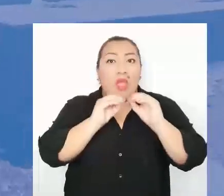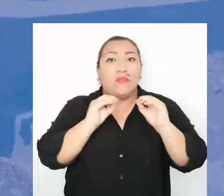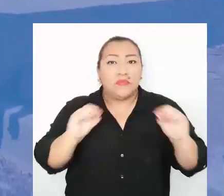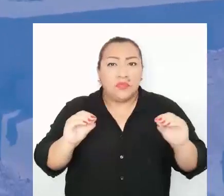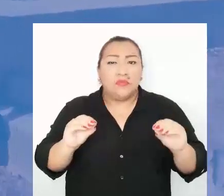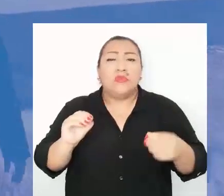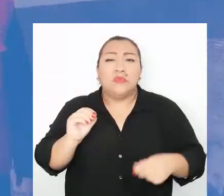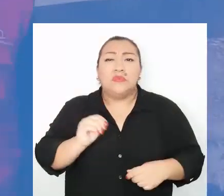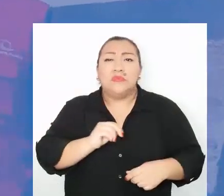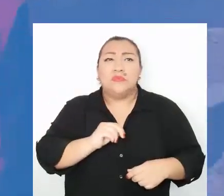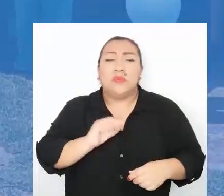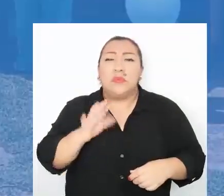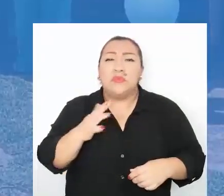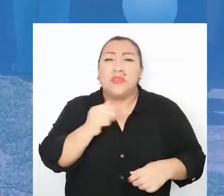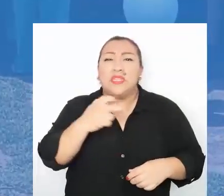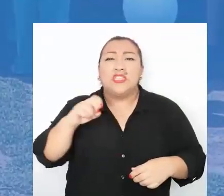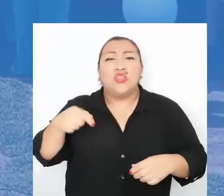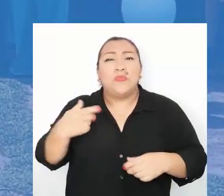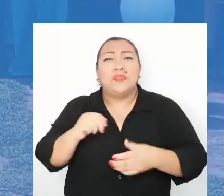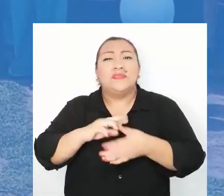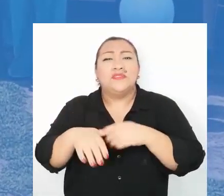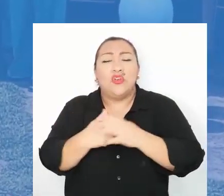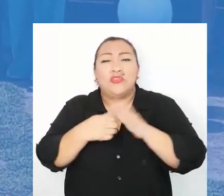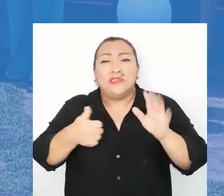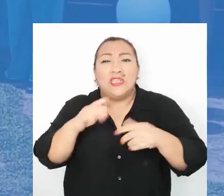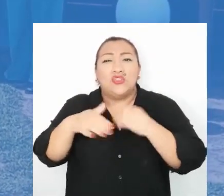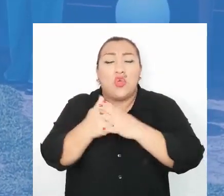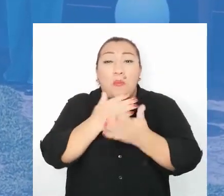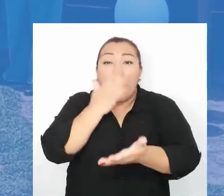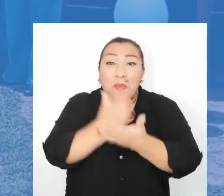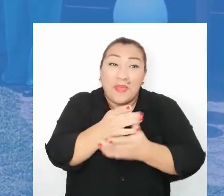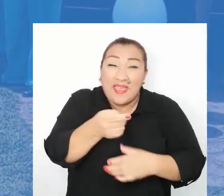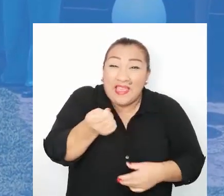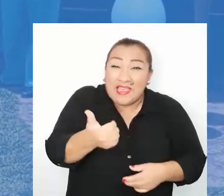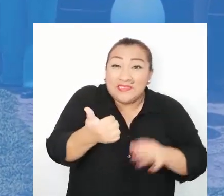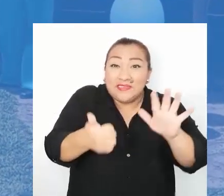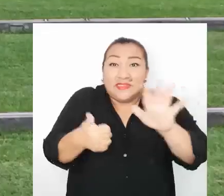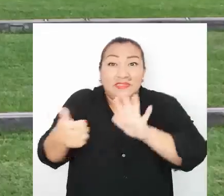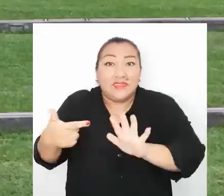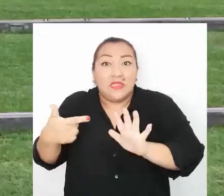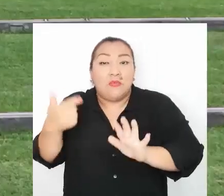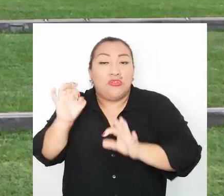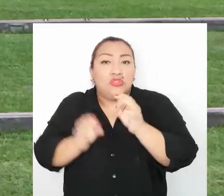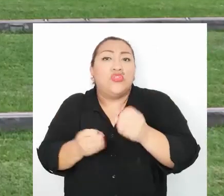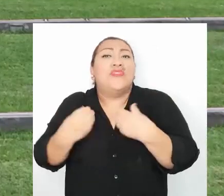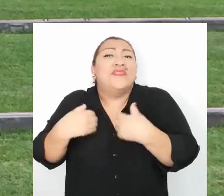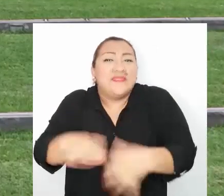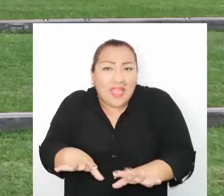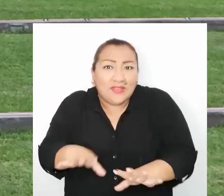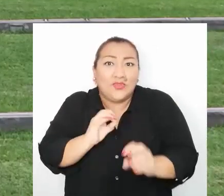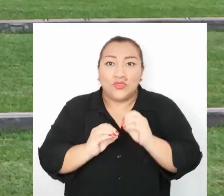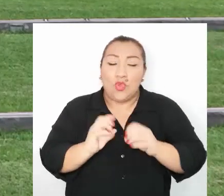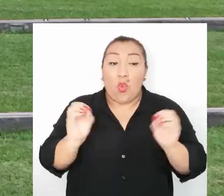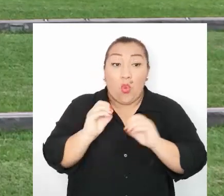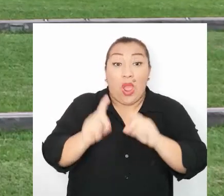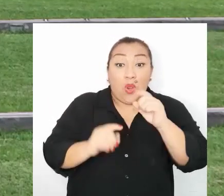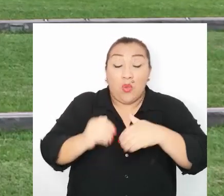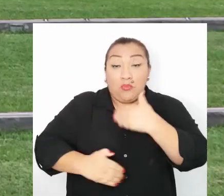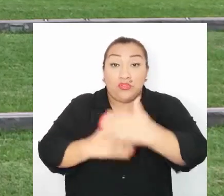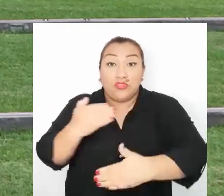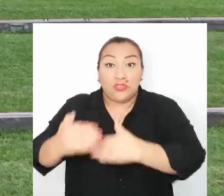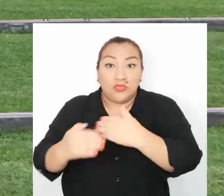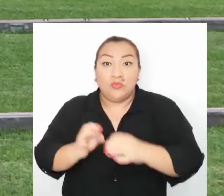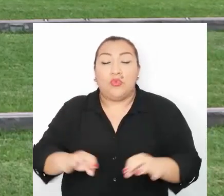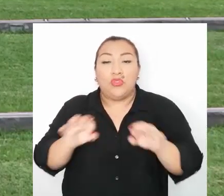advertimos 315 situaciones adversas, de las cuales solo 67 fueron resueltas o están en proceso de